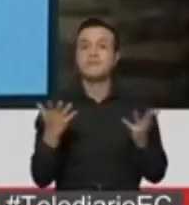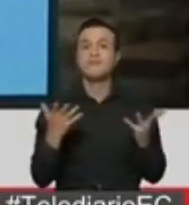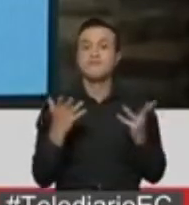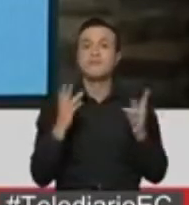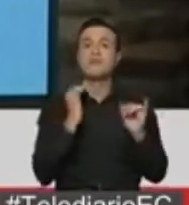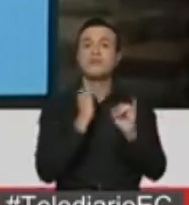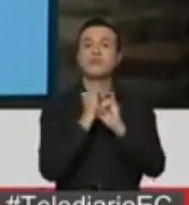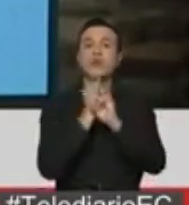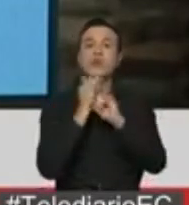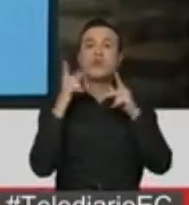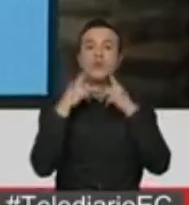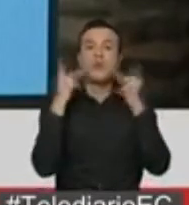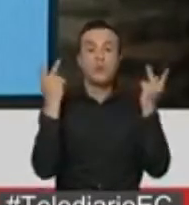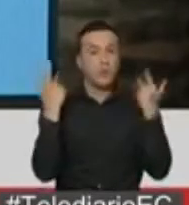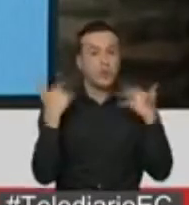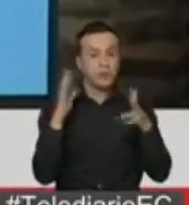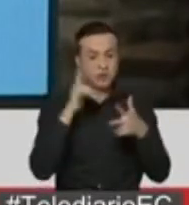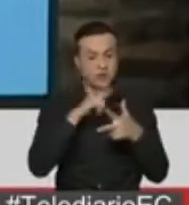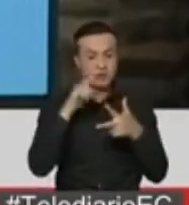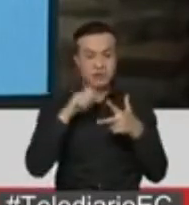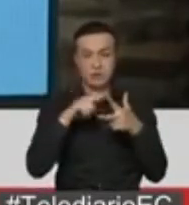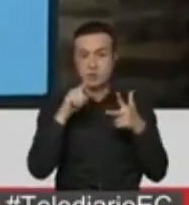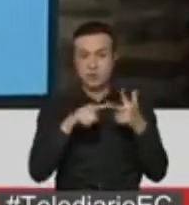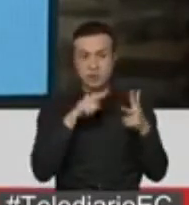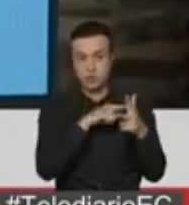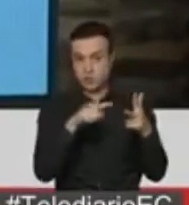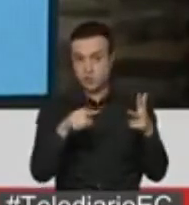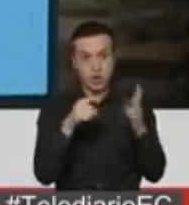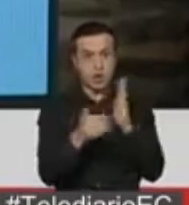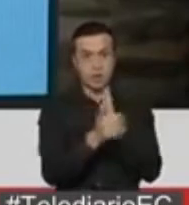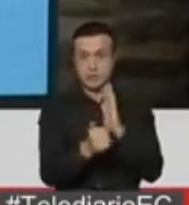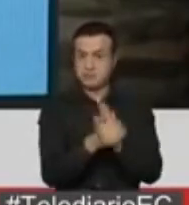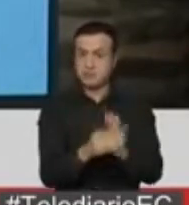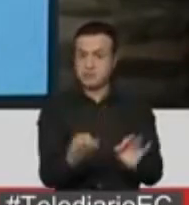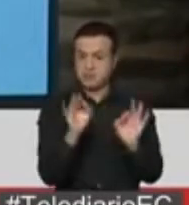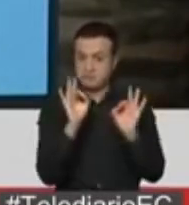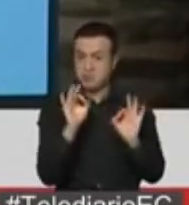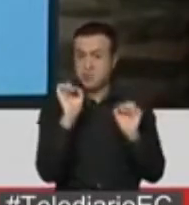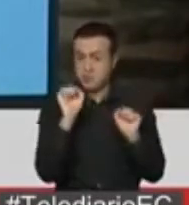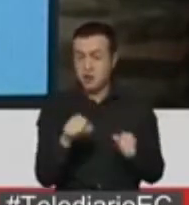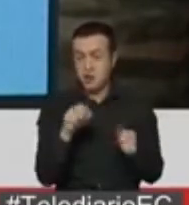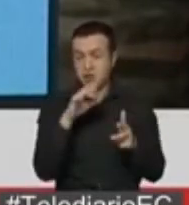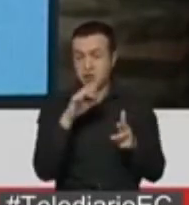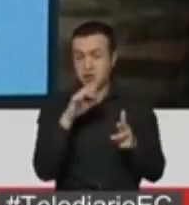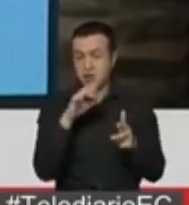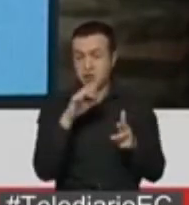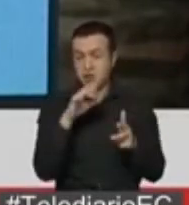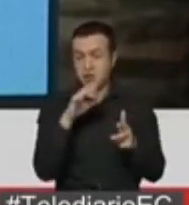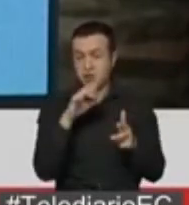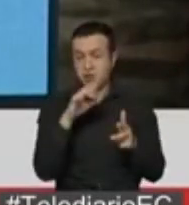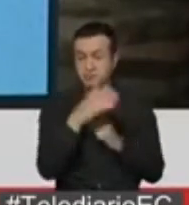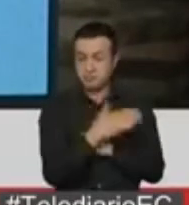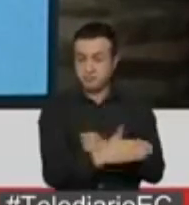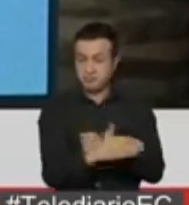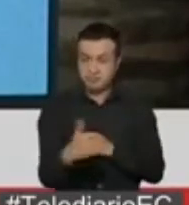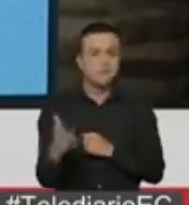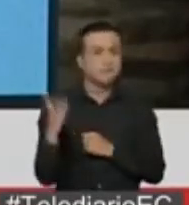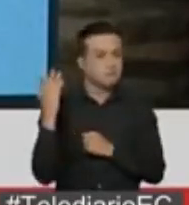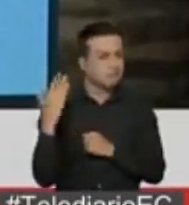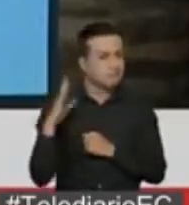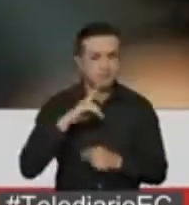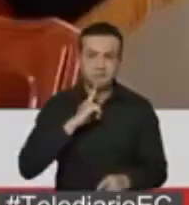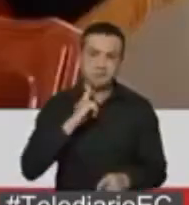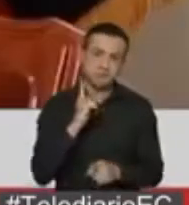pública. Cualquiera de las tres personas están en capacidad de hacerlo y están en capacidad de ocupar